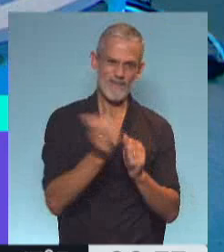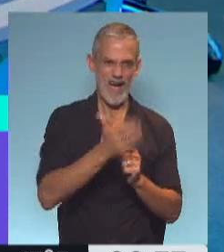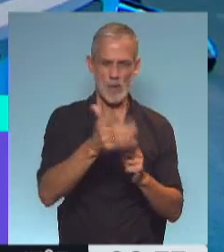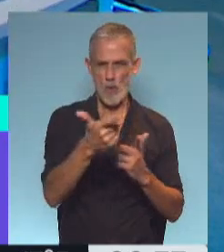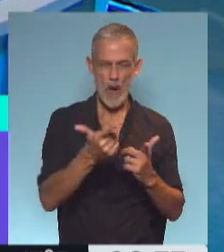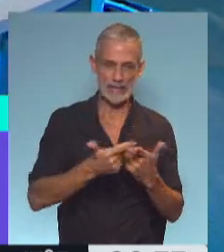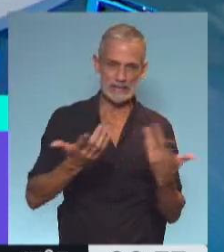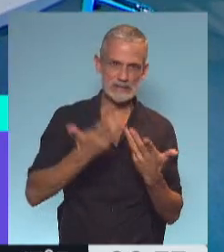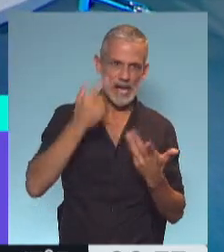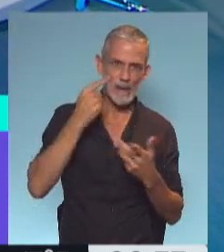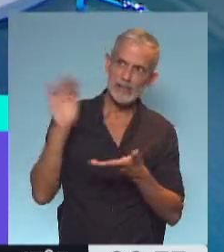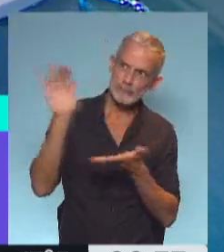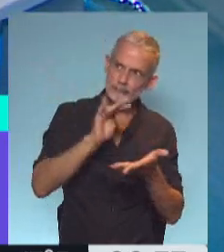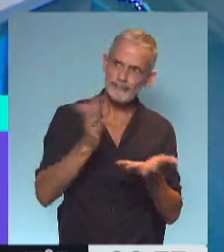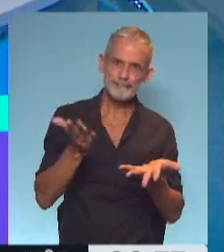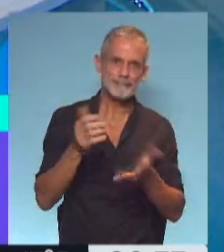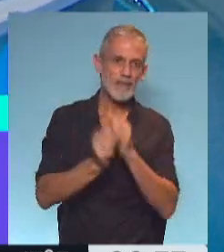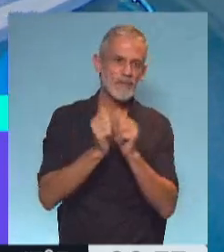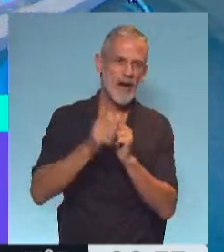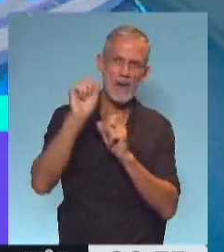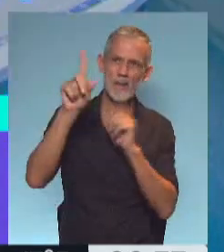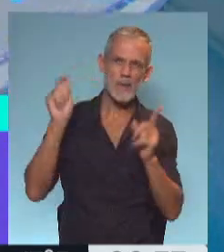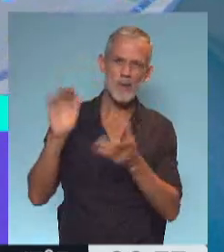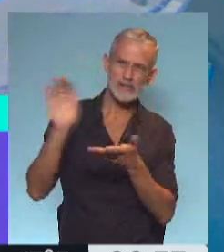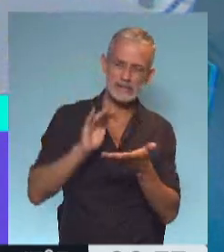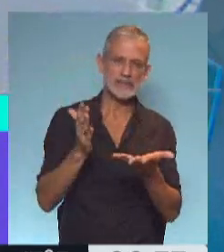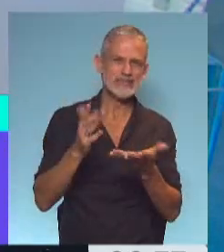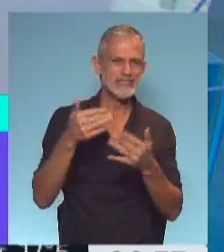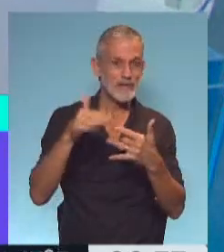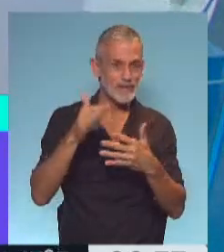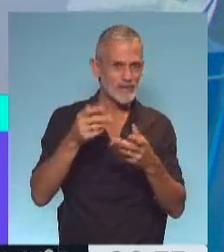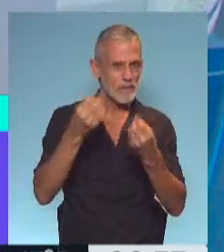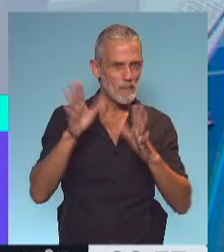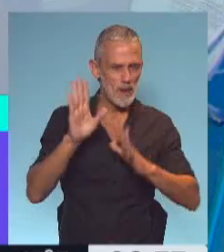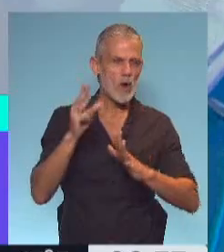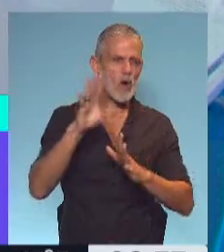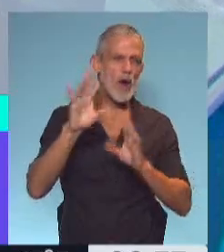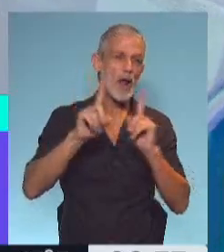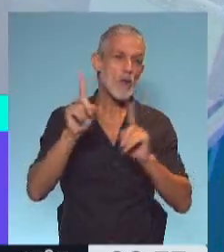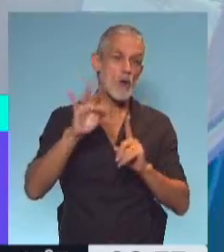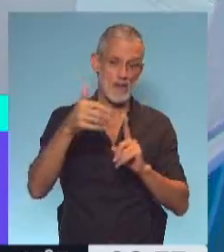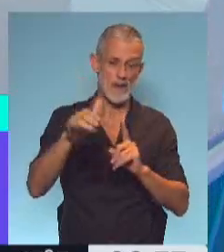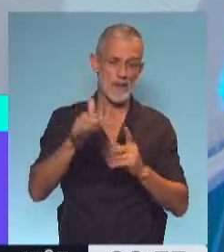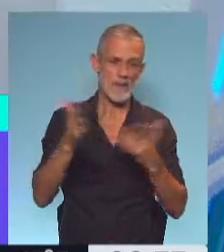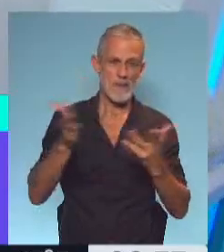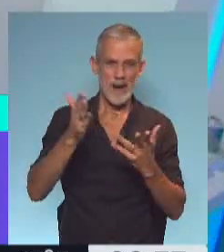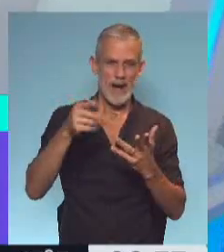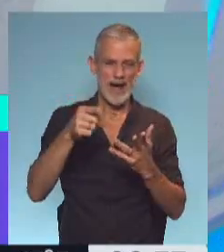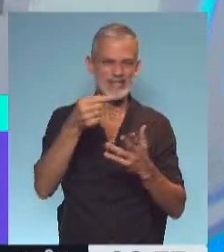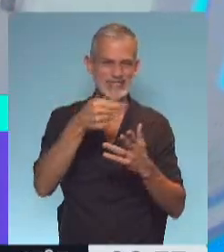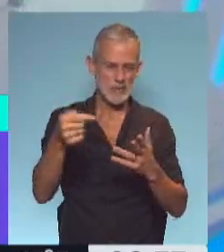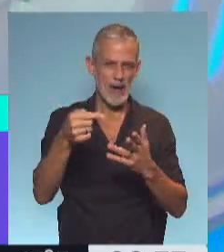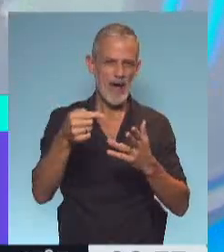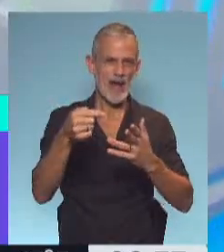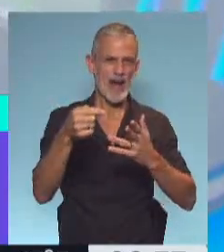que estamos dependiendo de las factorías que se van corrigiendo. Es verdad que todo apunta a que en estas últimas